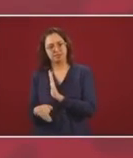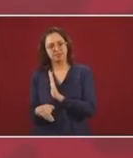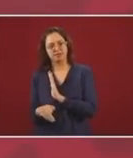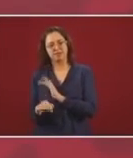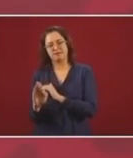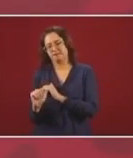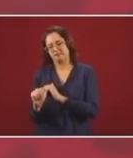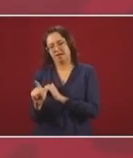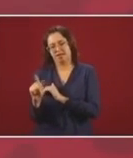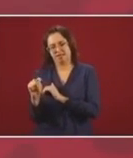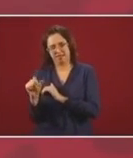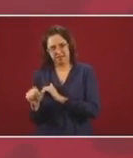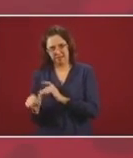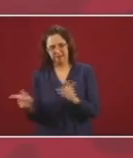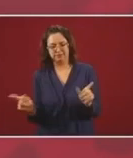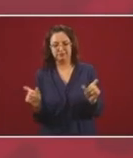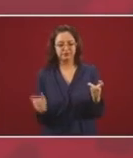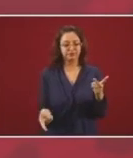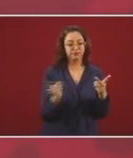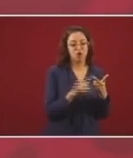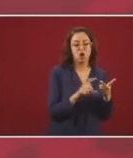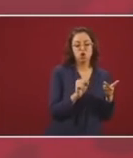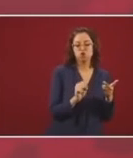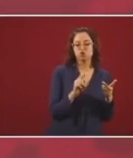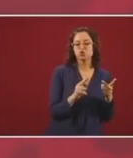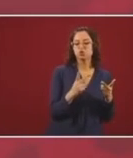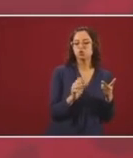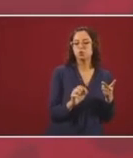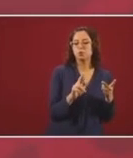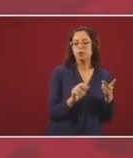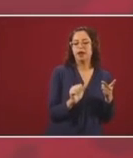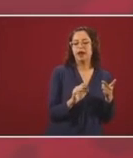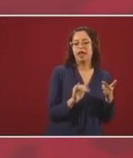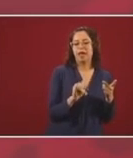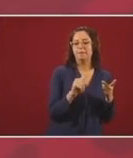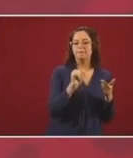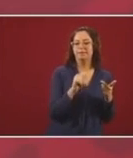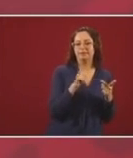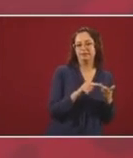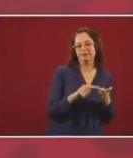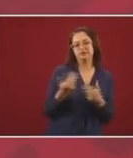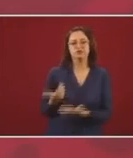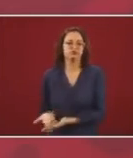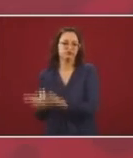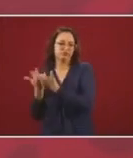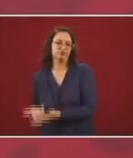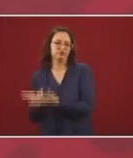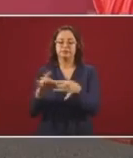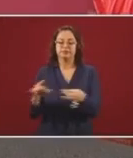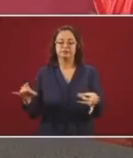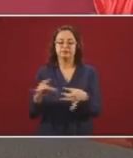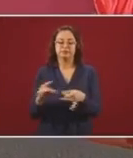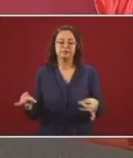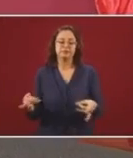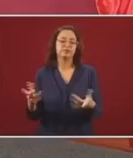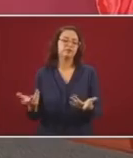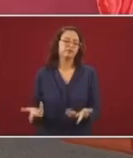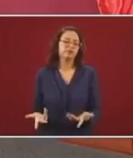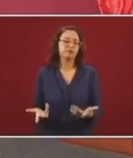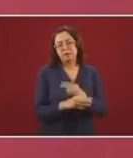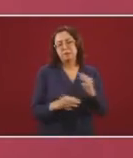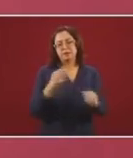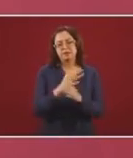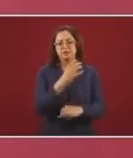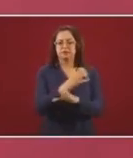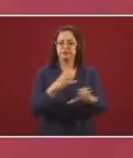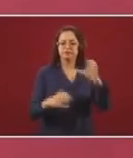sido descartado. Desde el Palacio Nacional, el mandatario pidió estar pendientes de las indicaciones que emitan las autoridades y afirmó que el coronavirus está siendo